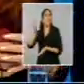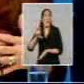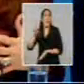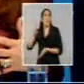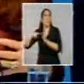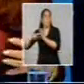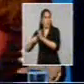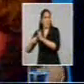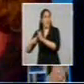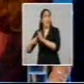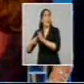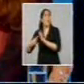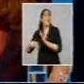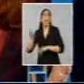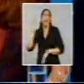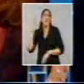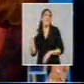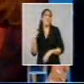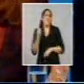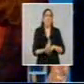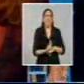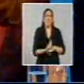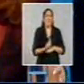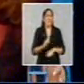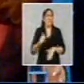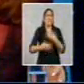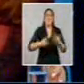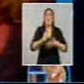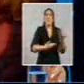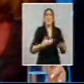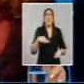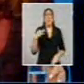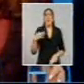que desarrolló toda su vida...